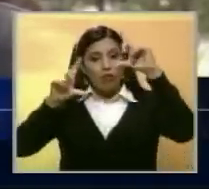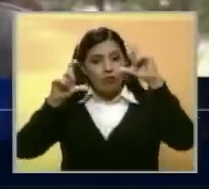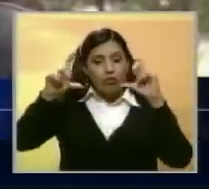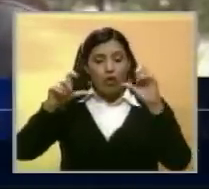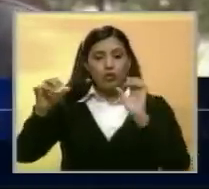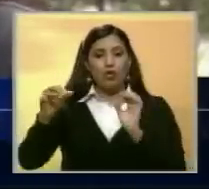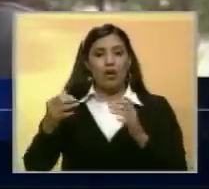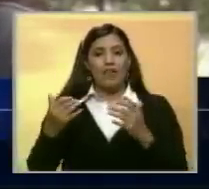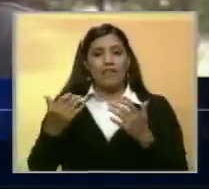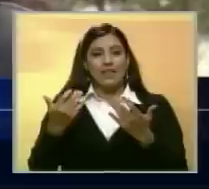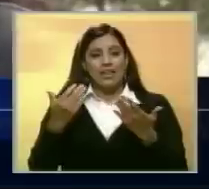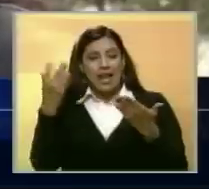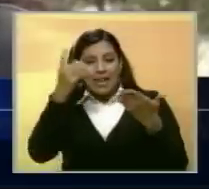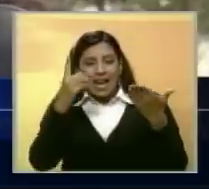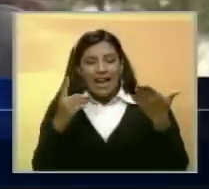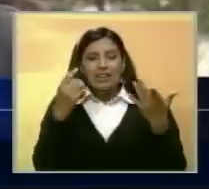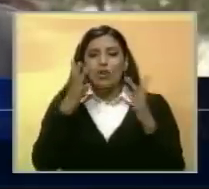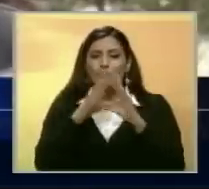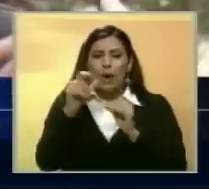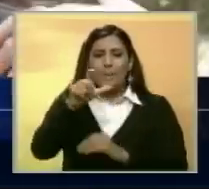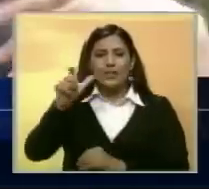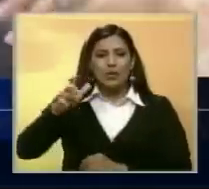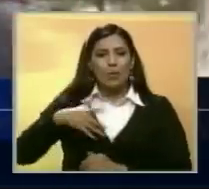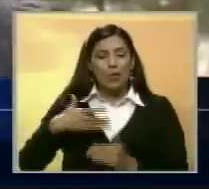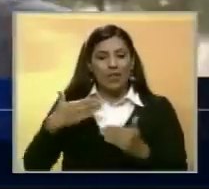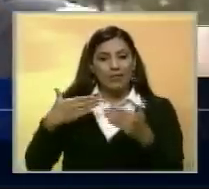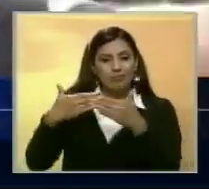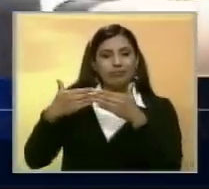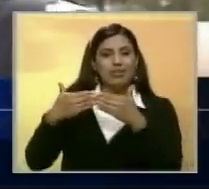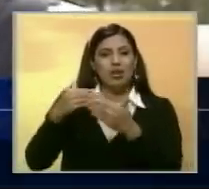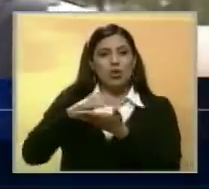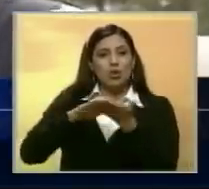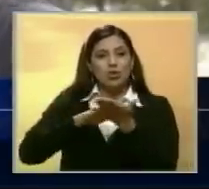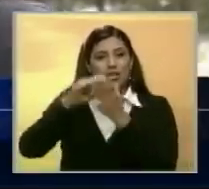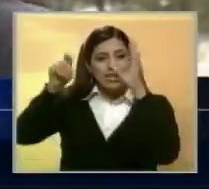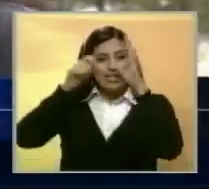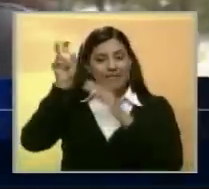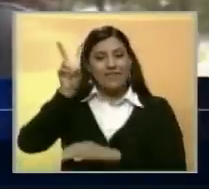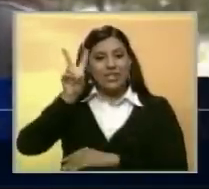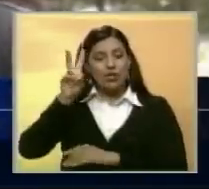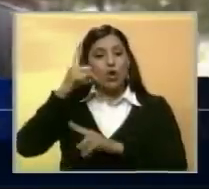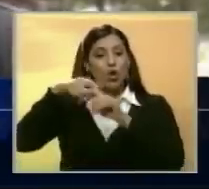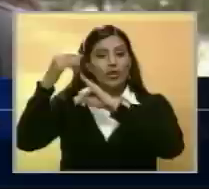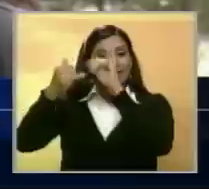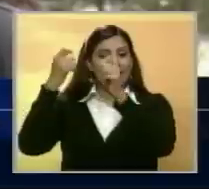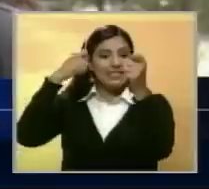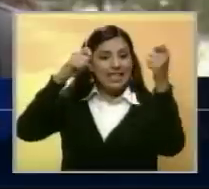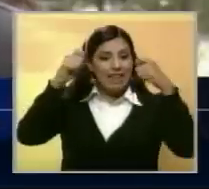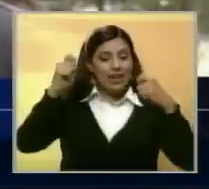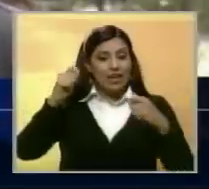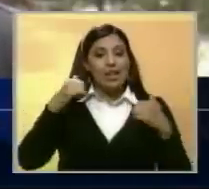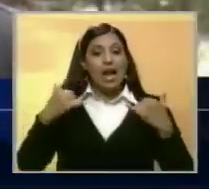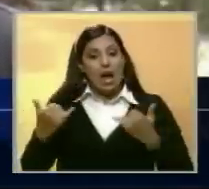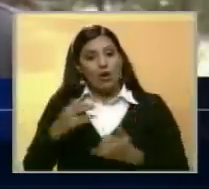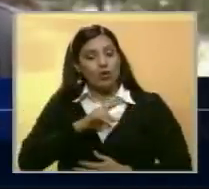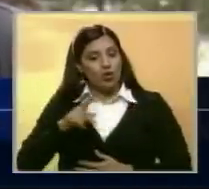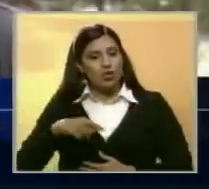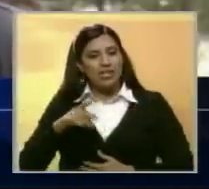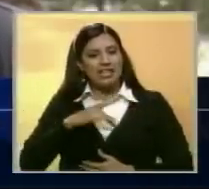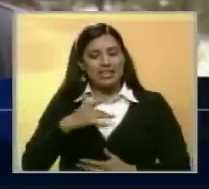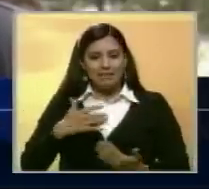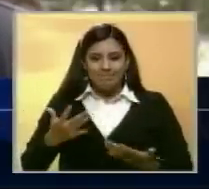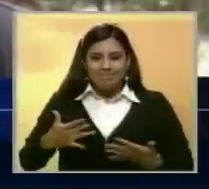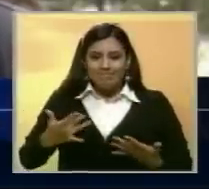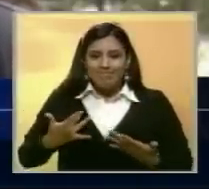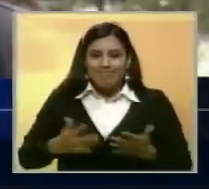fotografía, arte, se haya podido confrontar al cine venezolano a nivel internacional, definitivamente nos da un